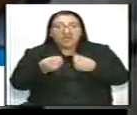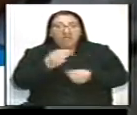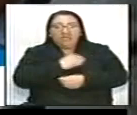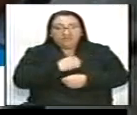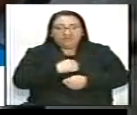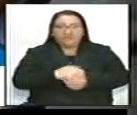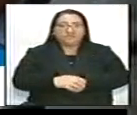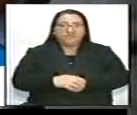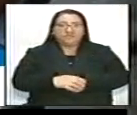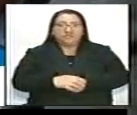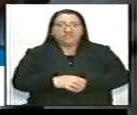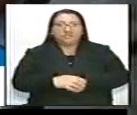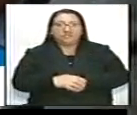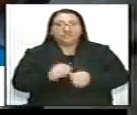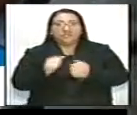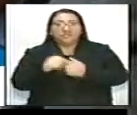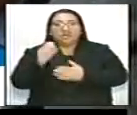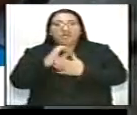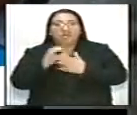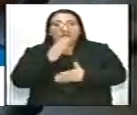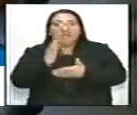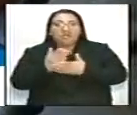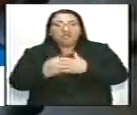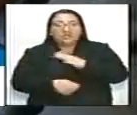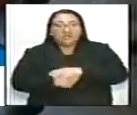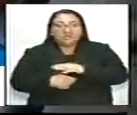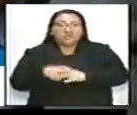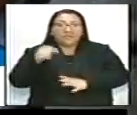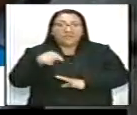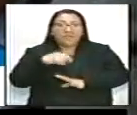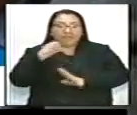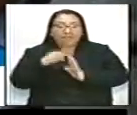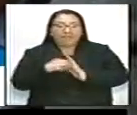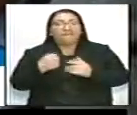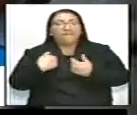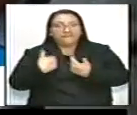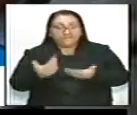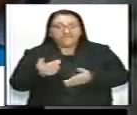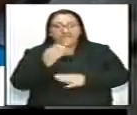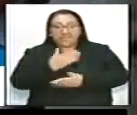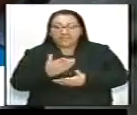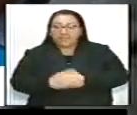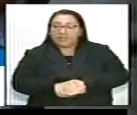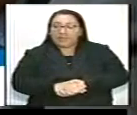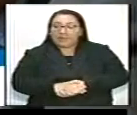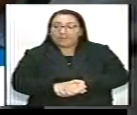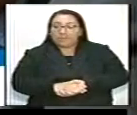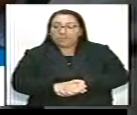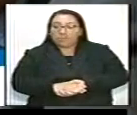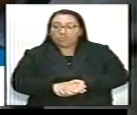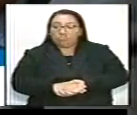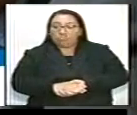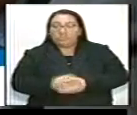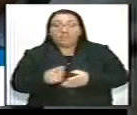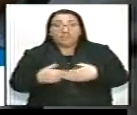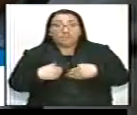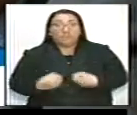Ejecutivo. Y con respecto a la cláusula anticorrupción, este proyecto tiene una cláusula anticorrupción, que se nos diga